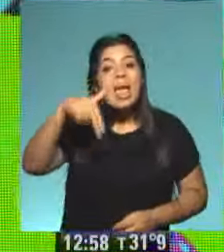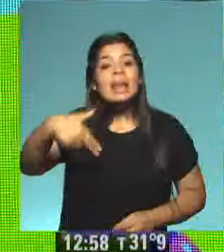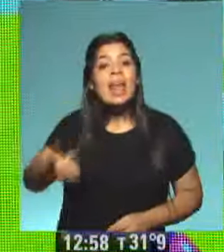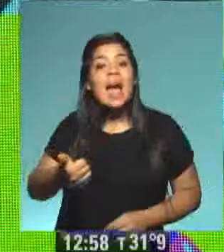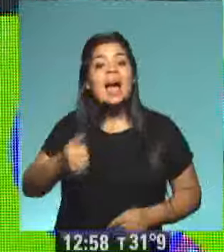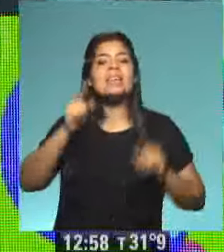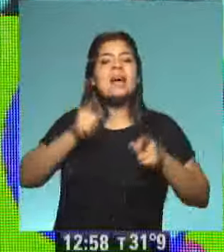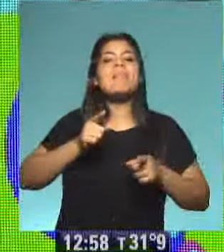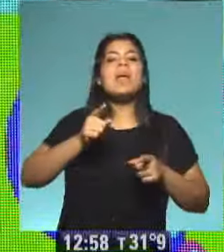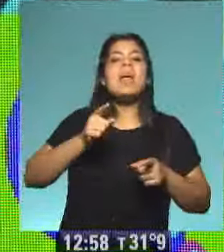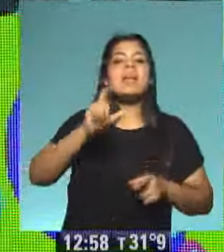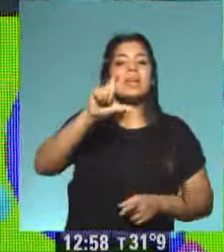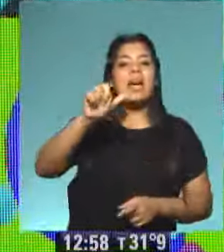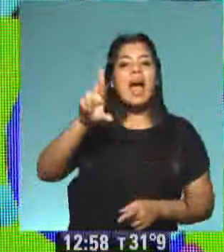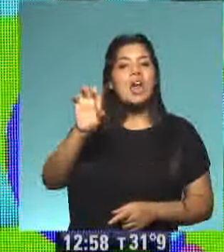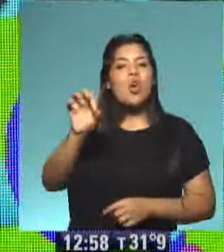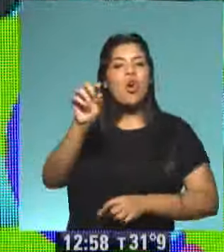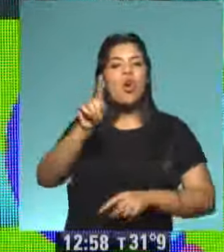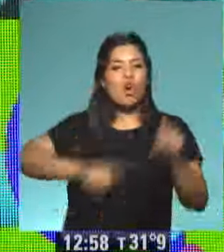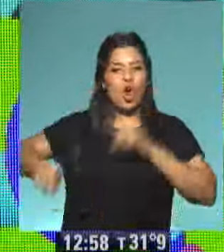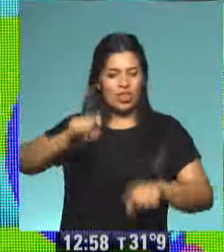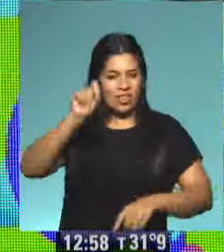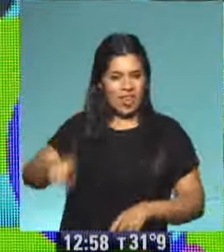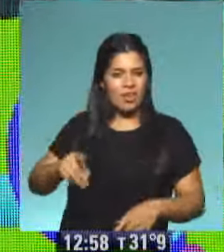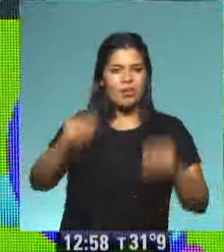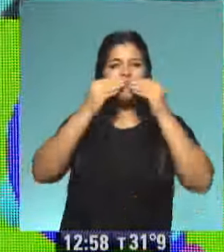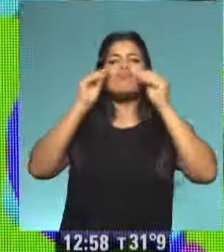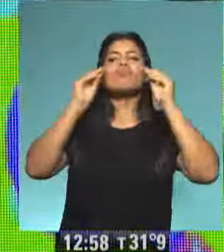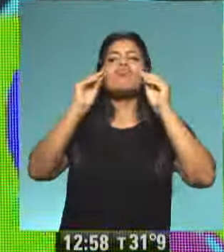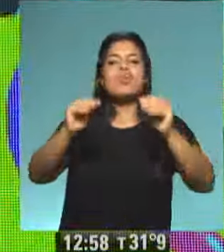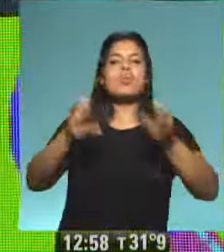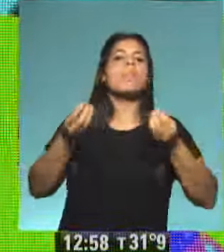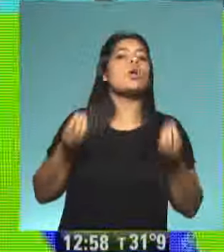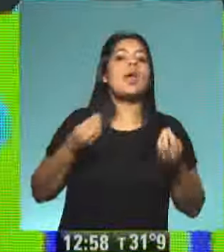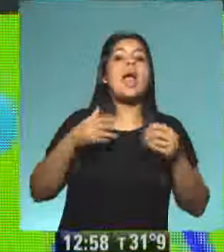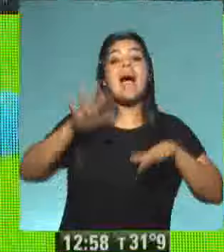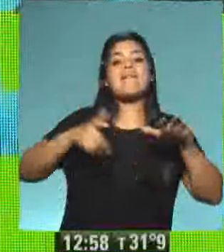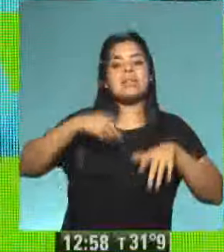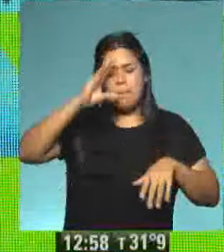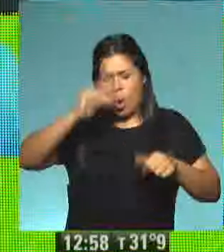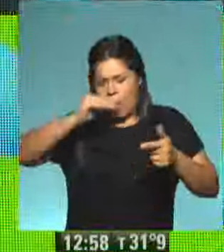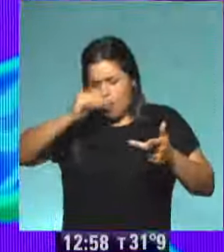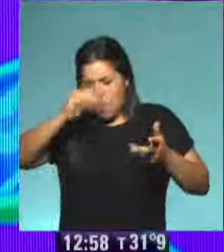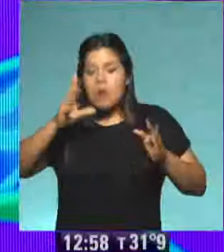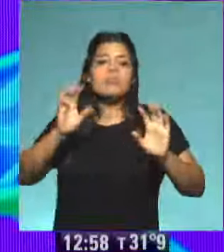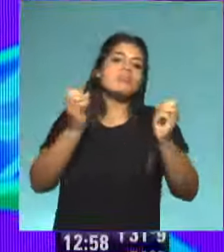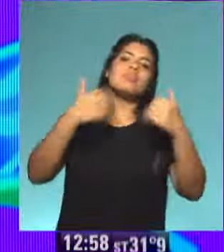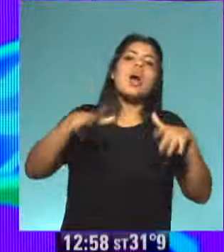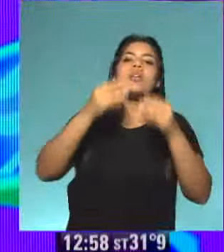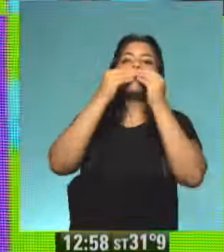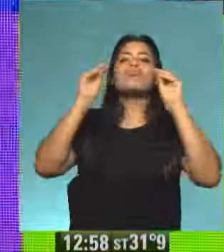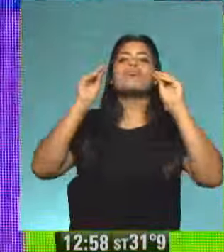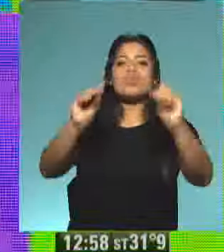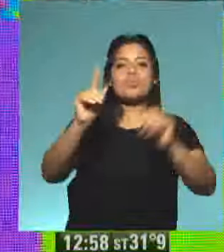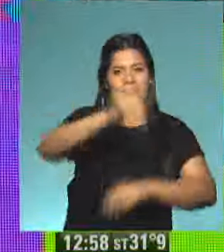y a Caro también, sus coordinadoras. Le quieren mandar un beso enorme porque, bueno, pero, viste, claro, en la emoción a veces te olvidas, sí, de te alguien. Pero seguramente este beso